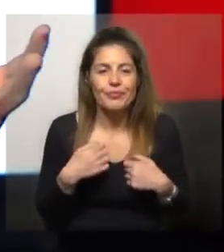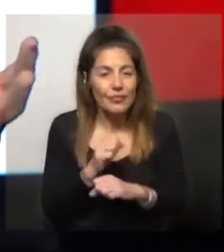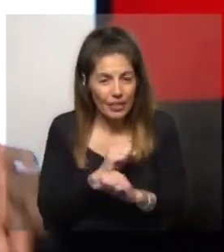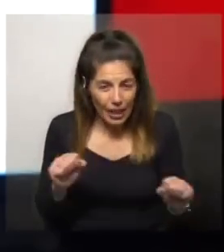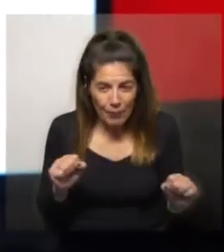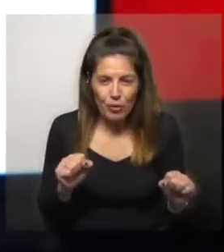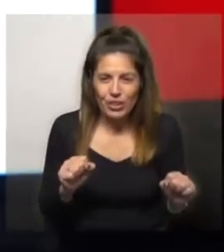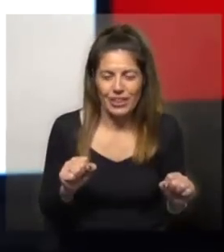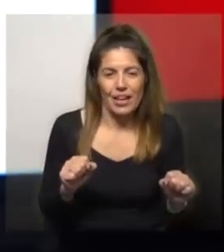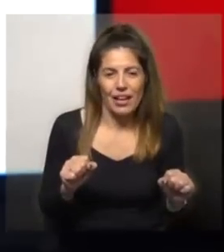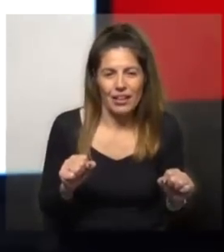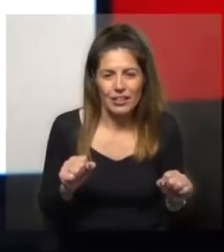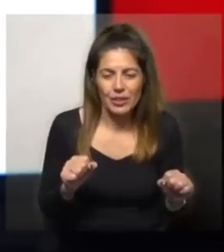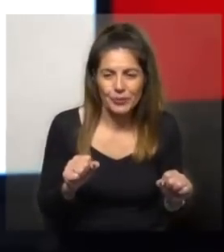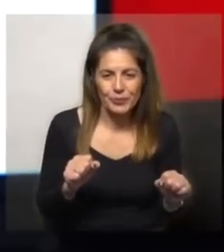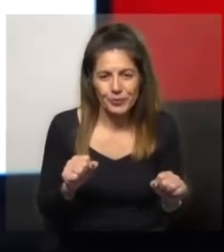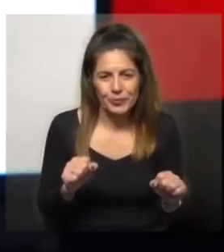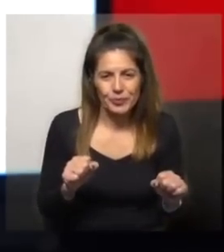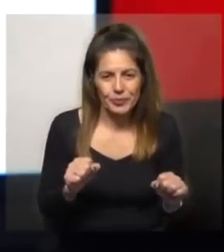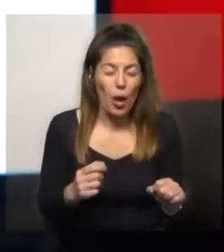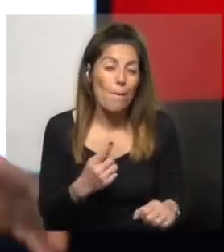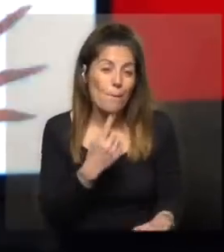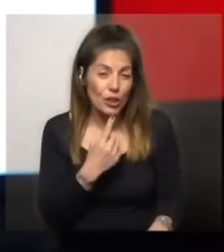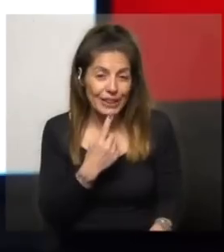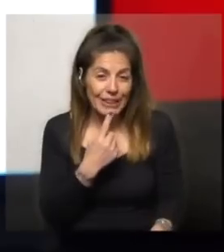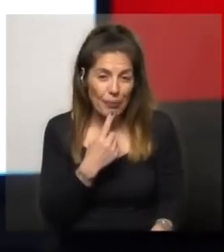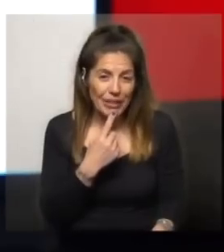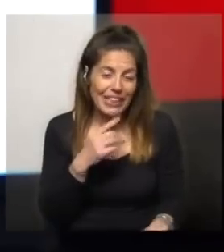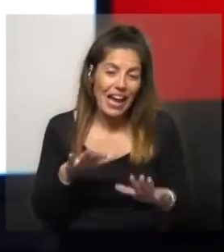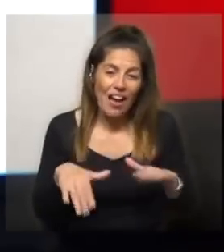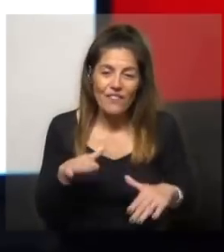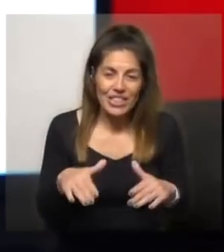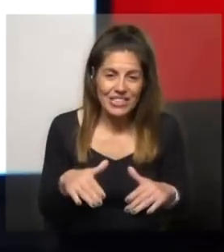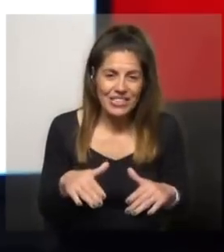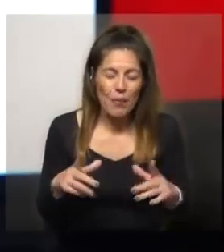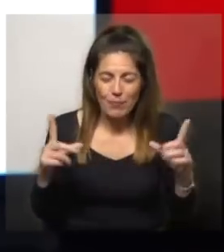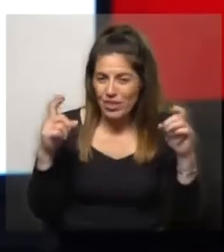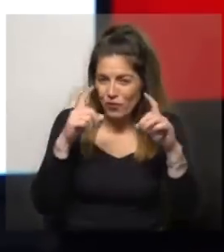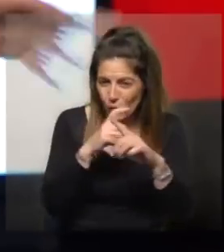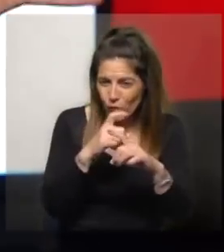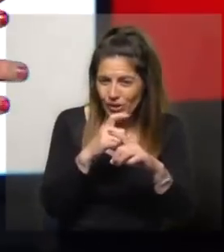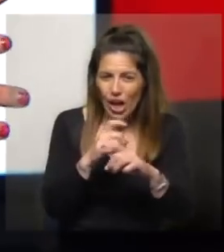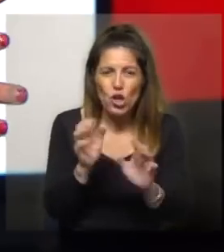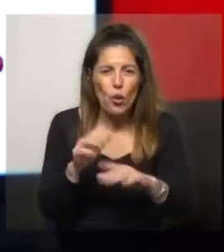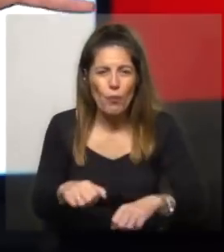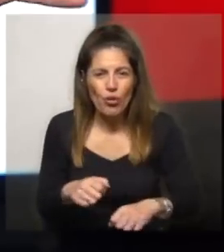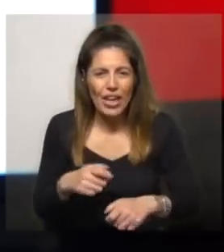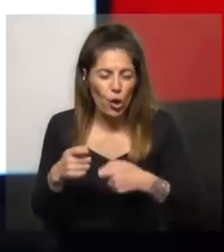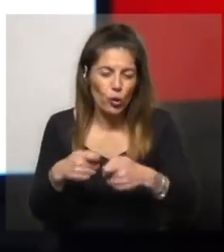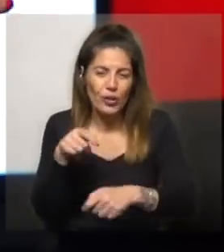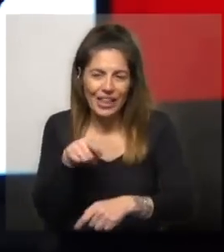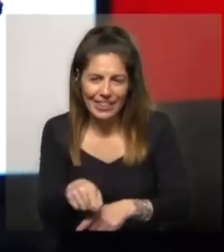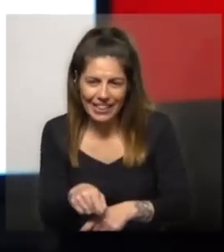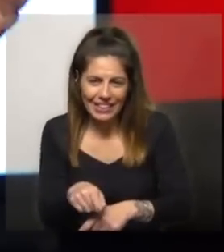podía políticamente O sea a veces me me dificulta este no poder construir desde ahí